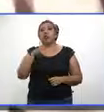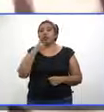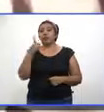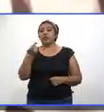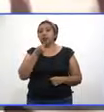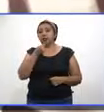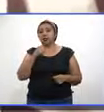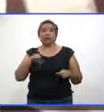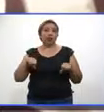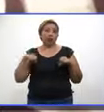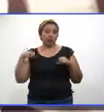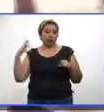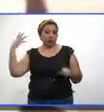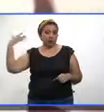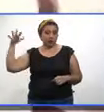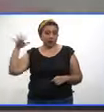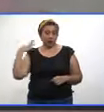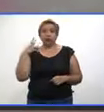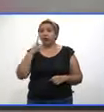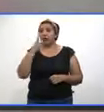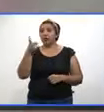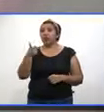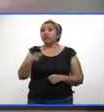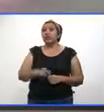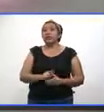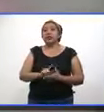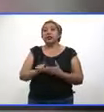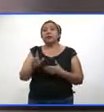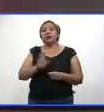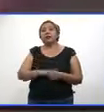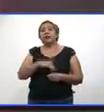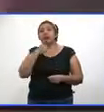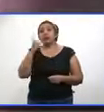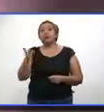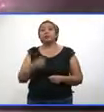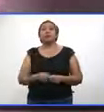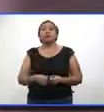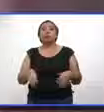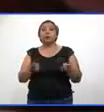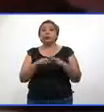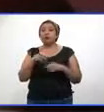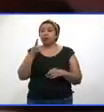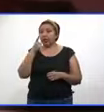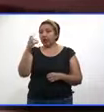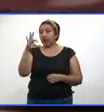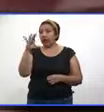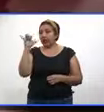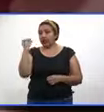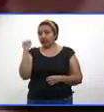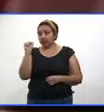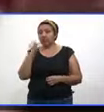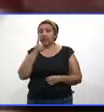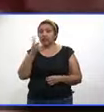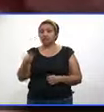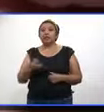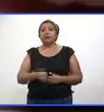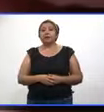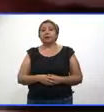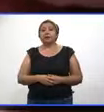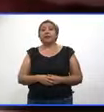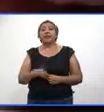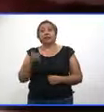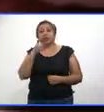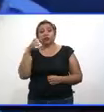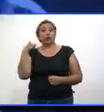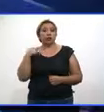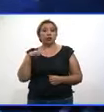en niños y adultos, la alimentación y la carga genética son los principales factores que causan las caries, que afectan al 95% de los mexicanos